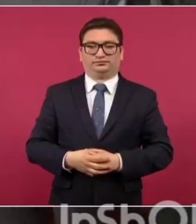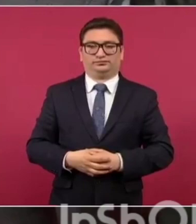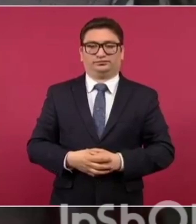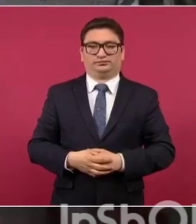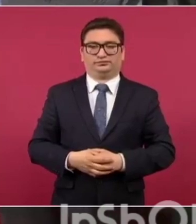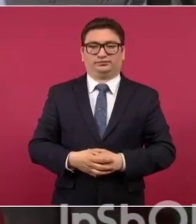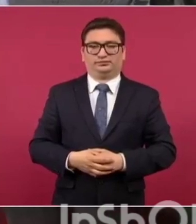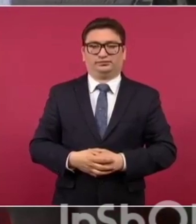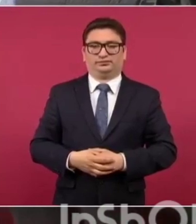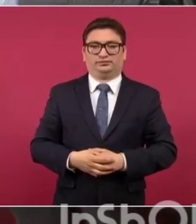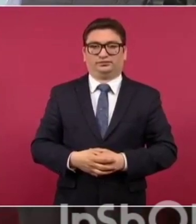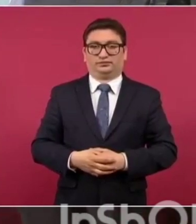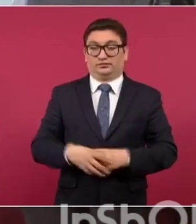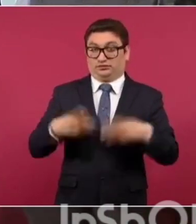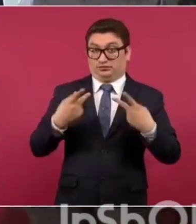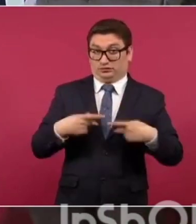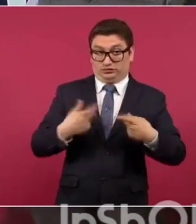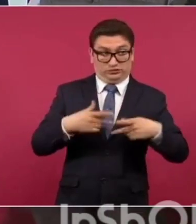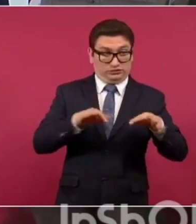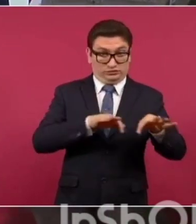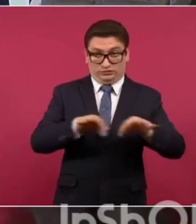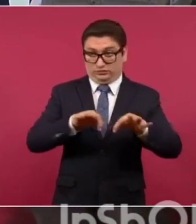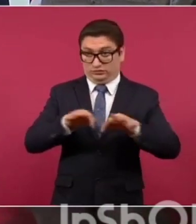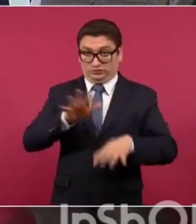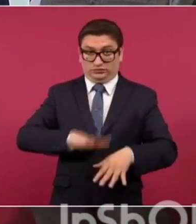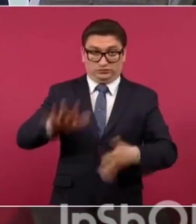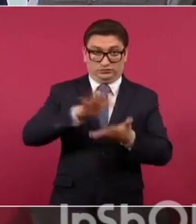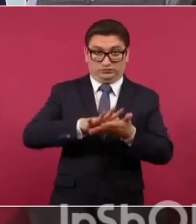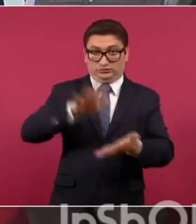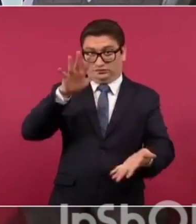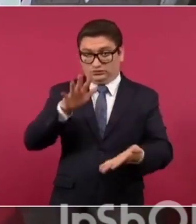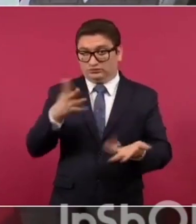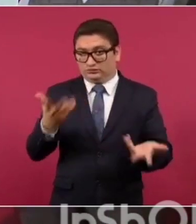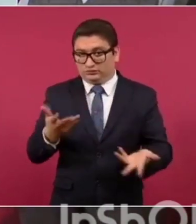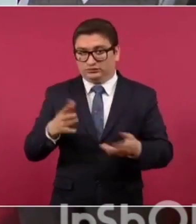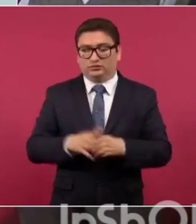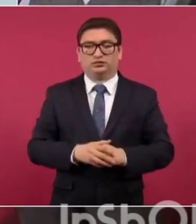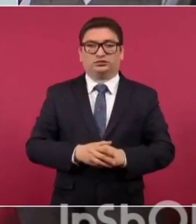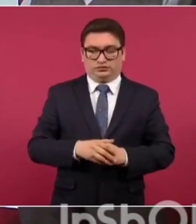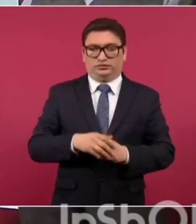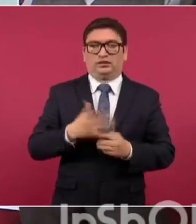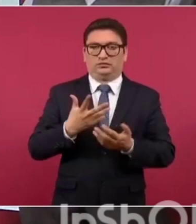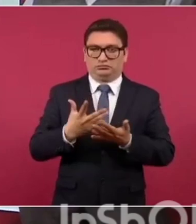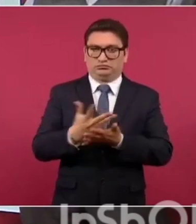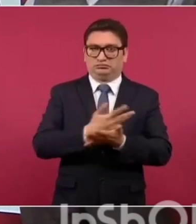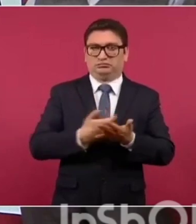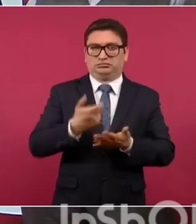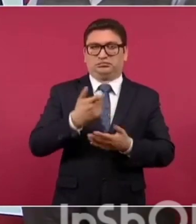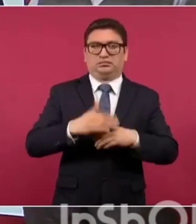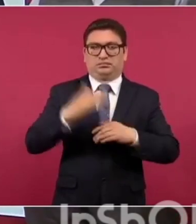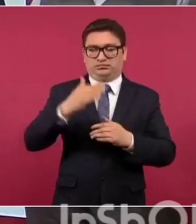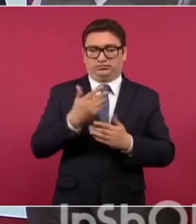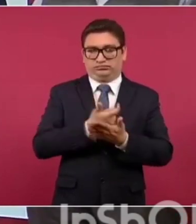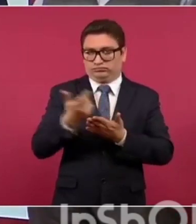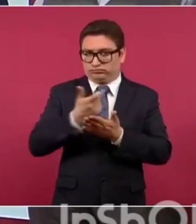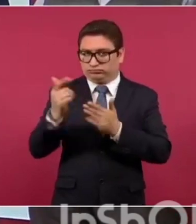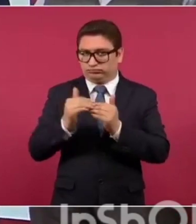la mayoría de los trabajadores gana más, afortunadamente, que el salario